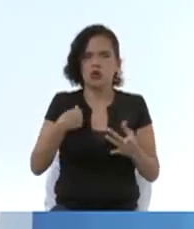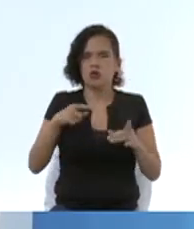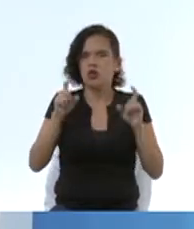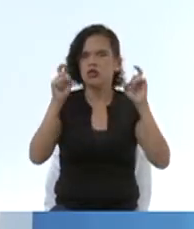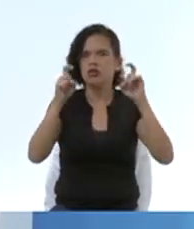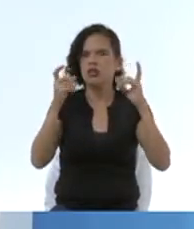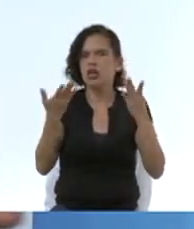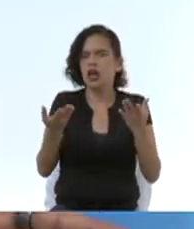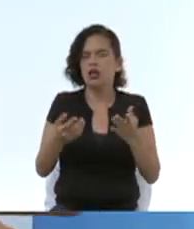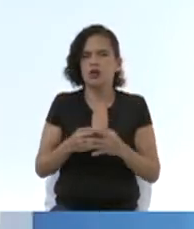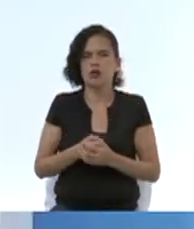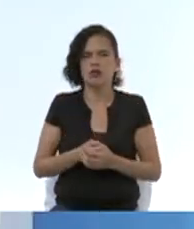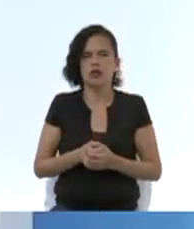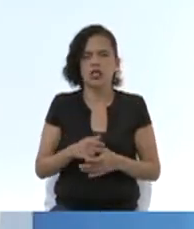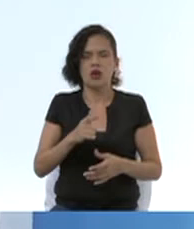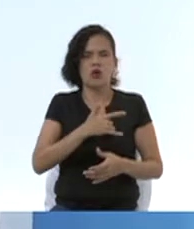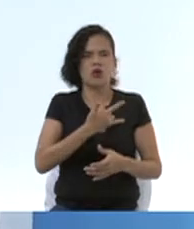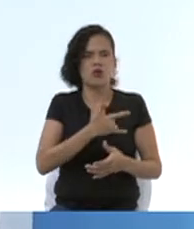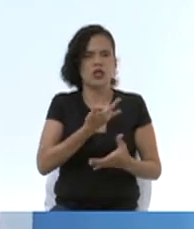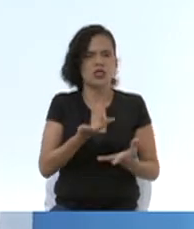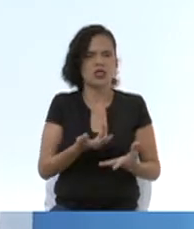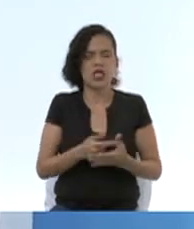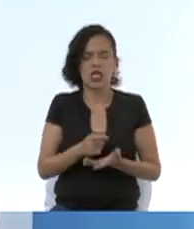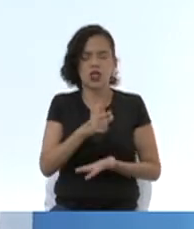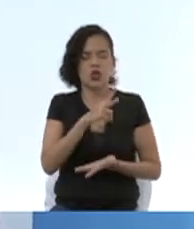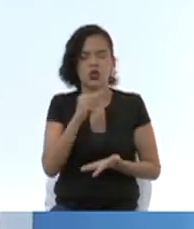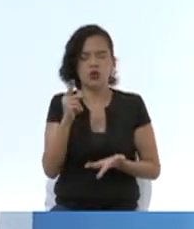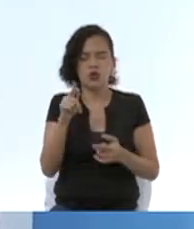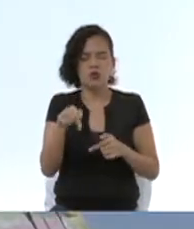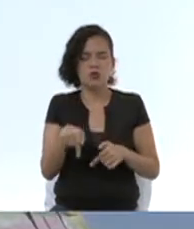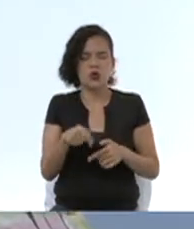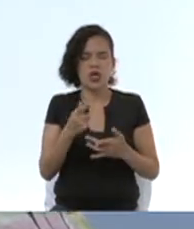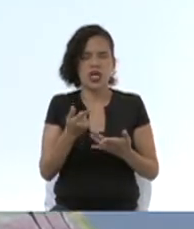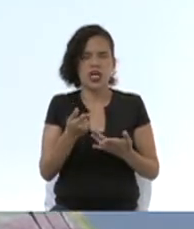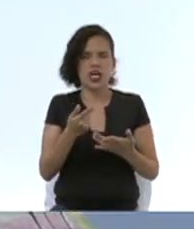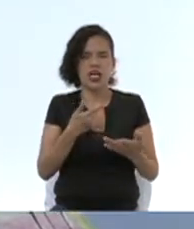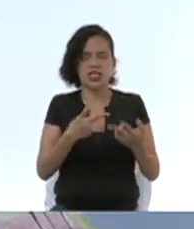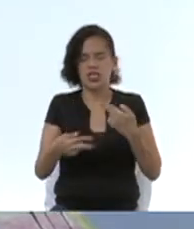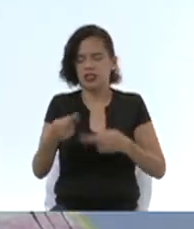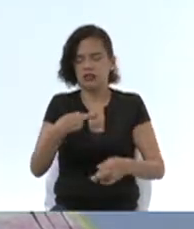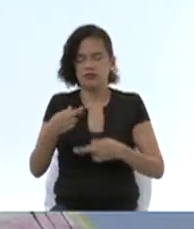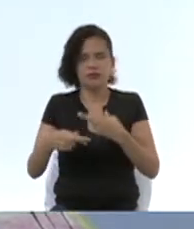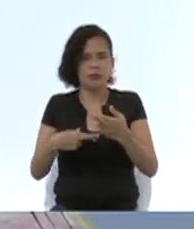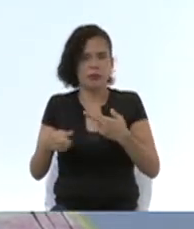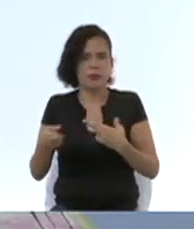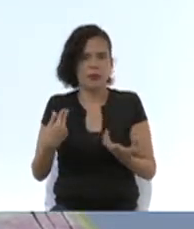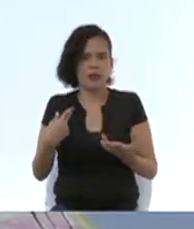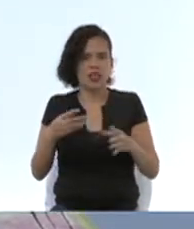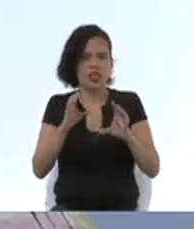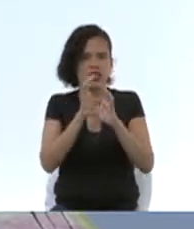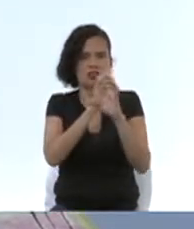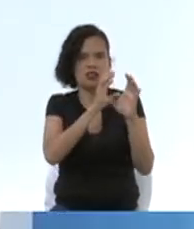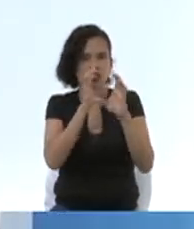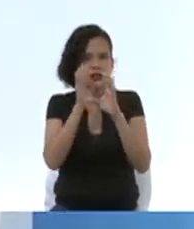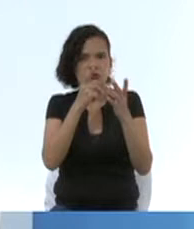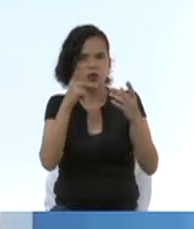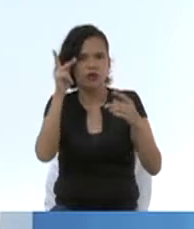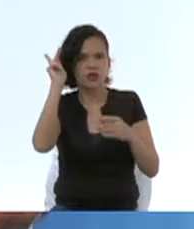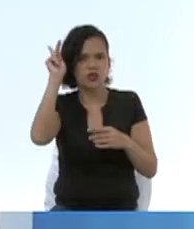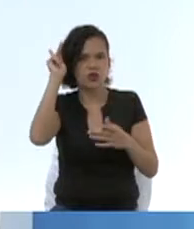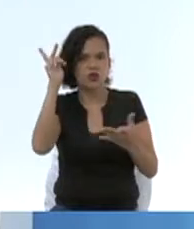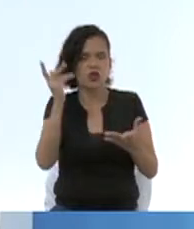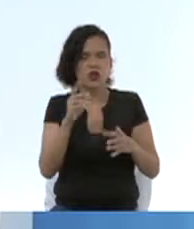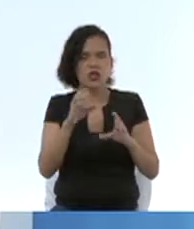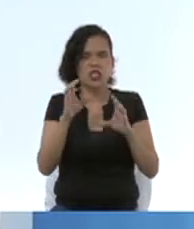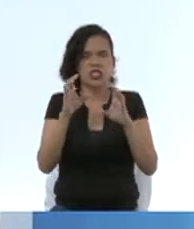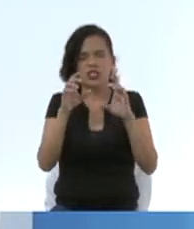educados en las universidades y no tuvimos esta interacción de teleprofesores o de televisión educativa,